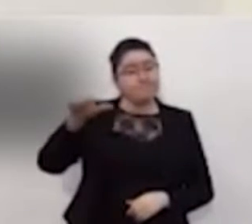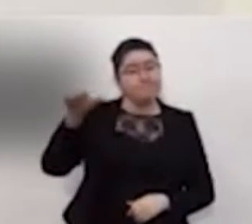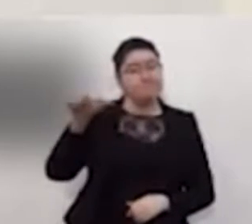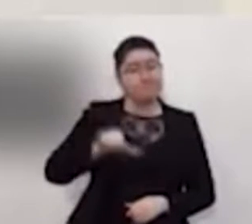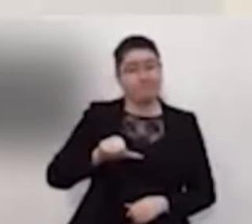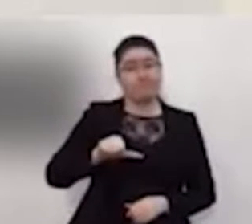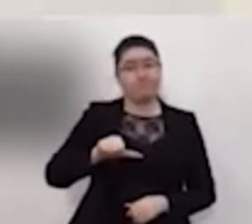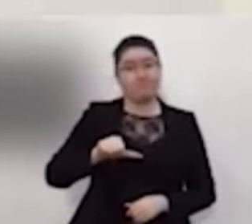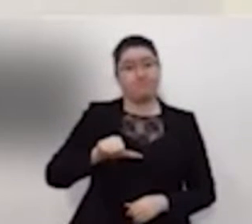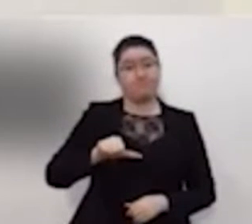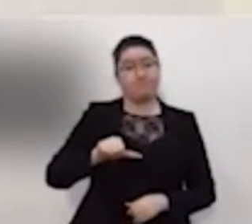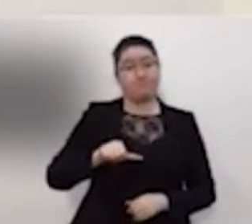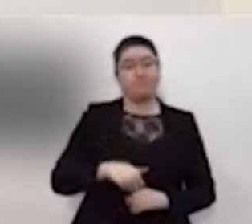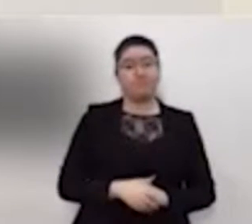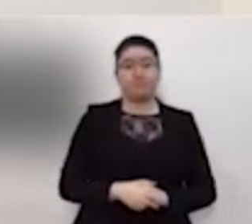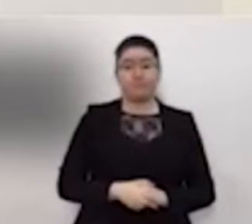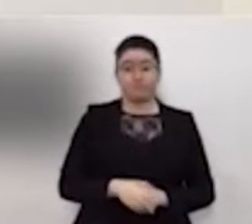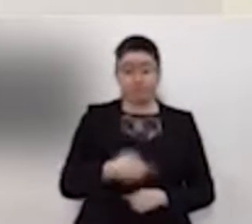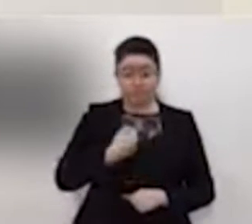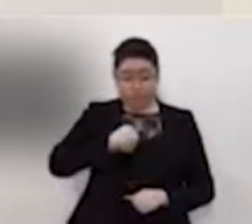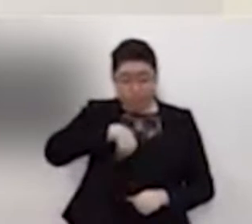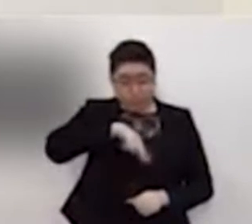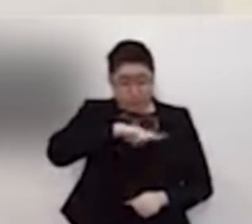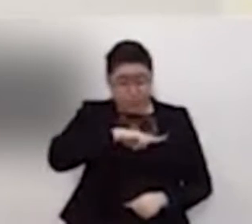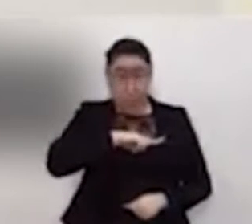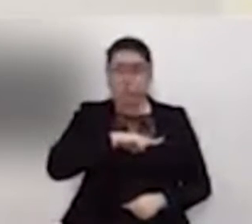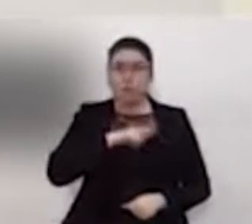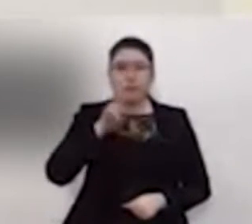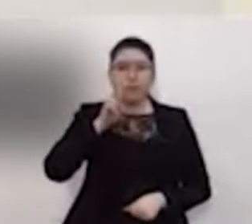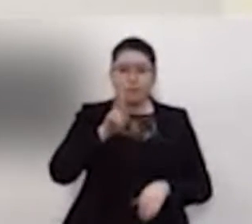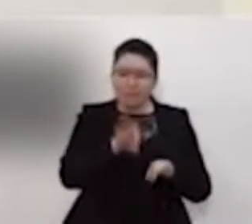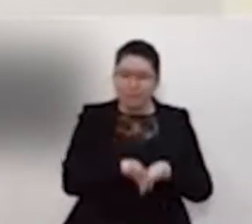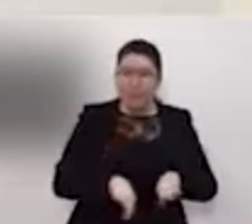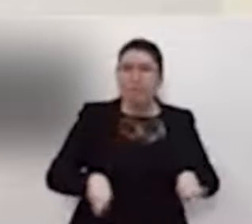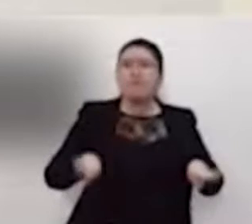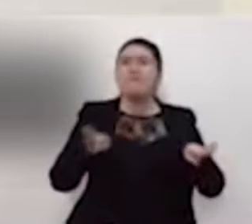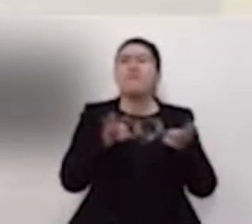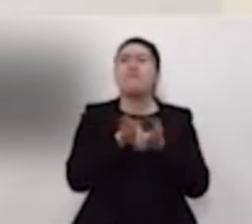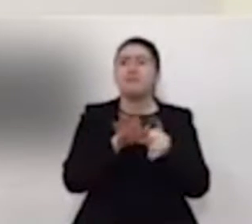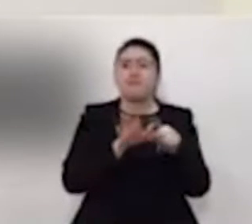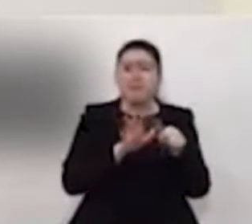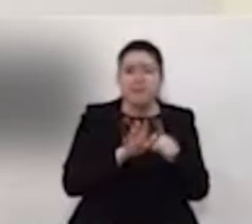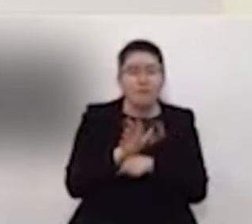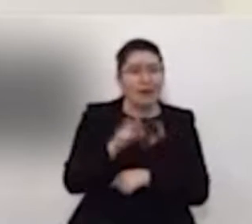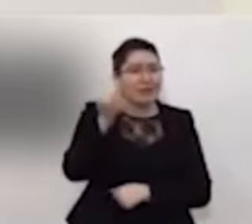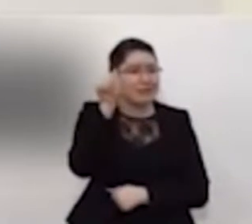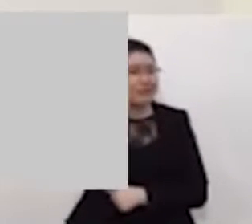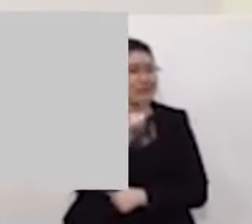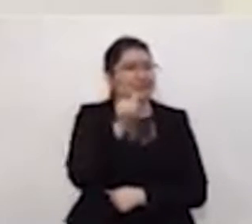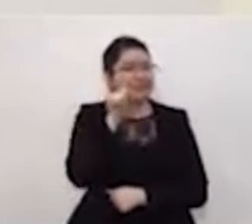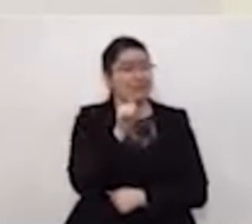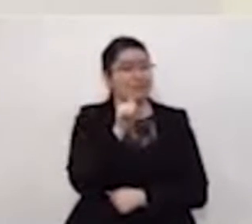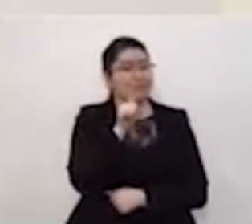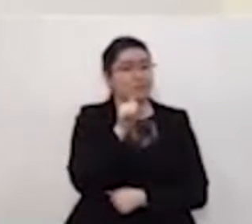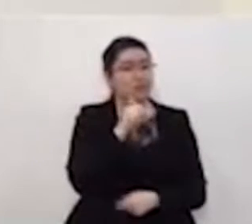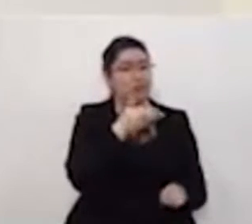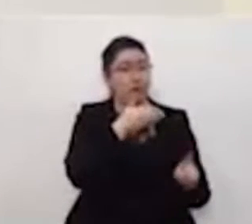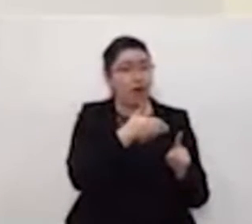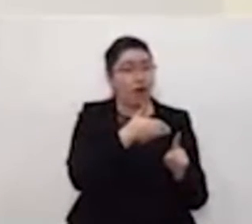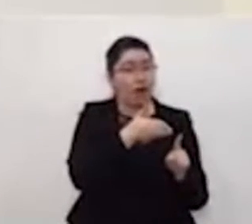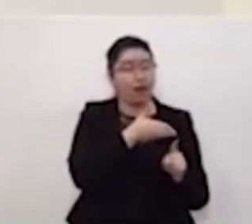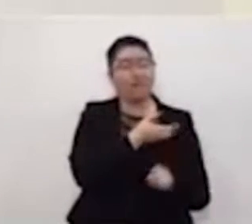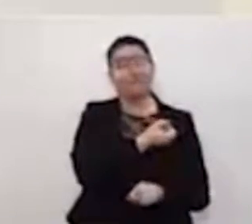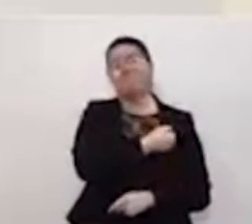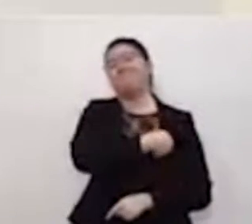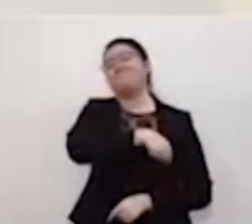hoy lo que tenemos que privilegiar y en todo momento es la salud